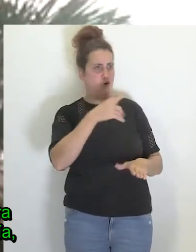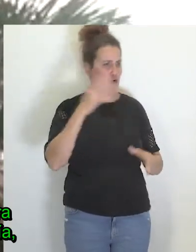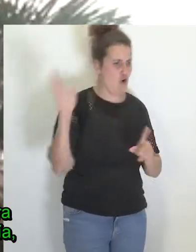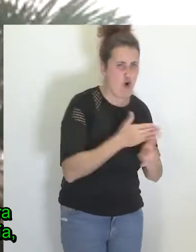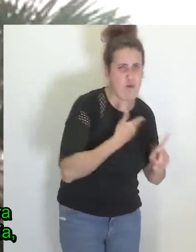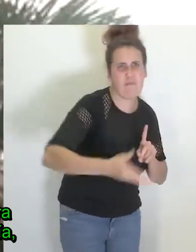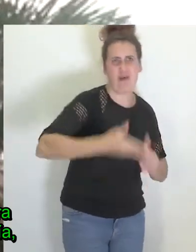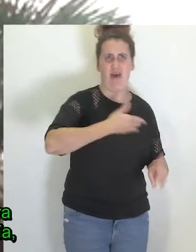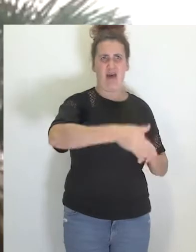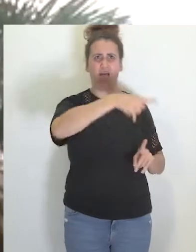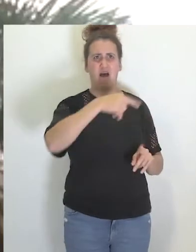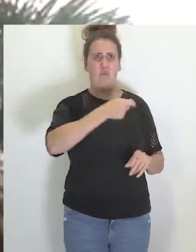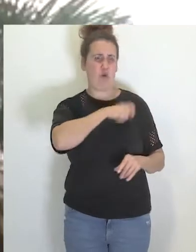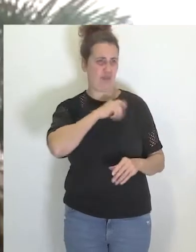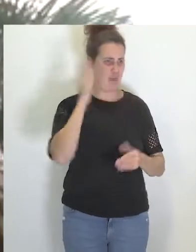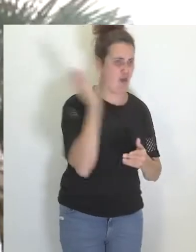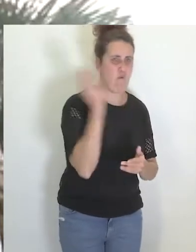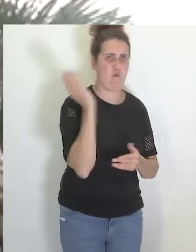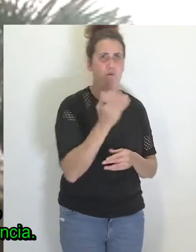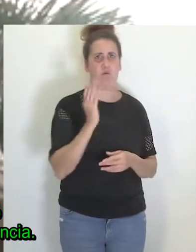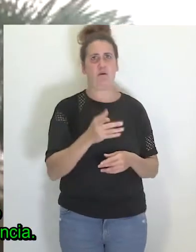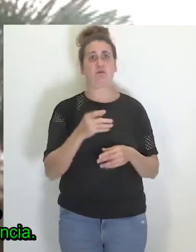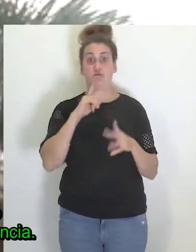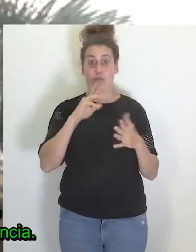siendo golpeada por la policía, y empezaron a protestar. La